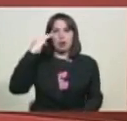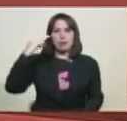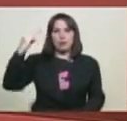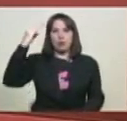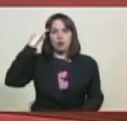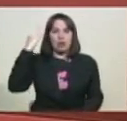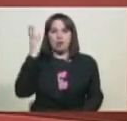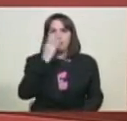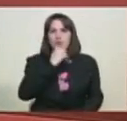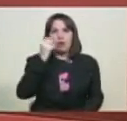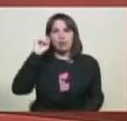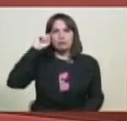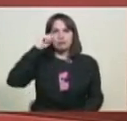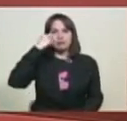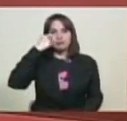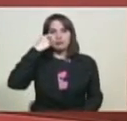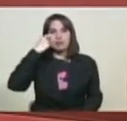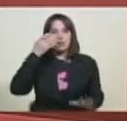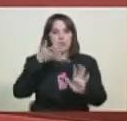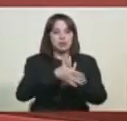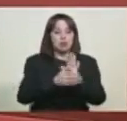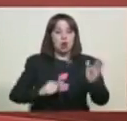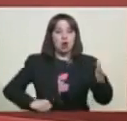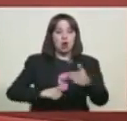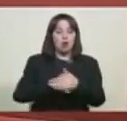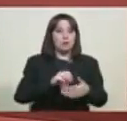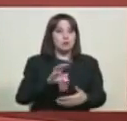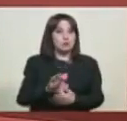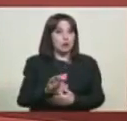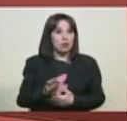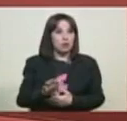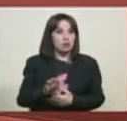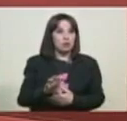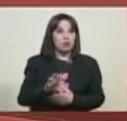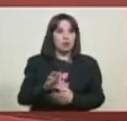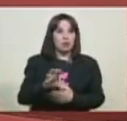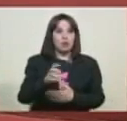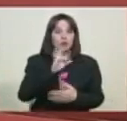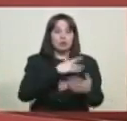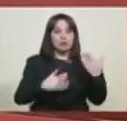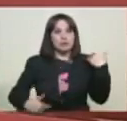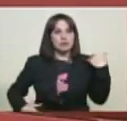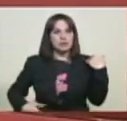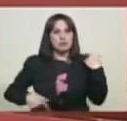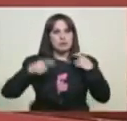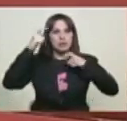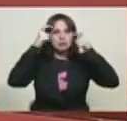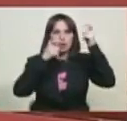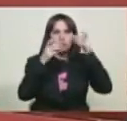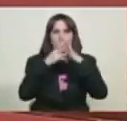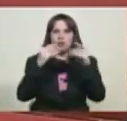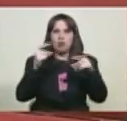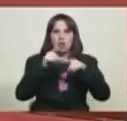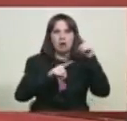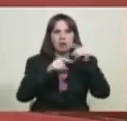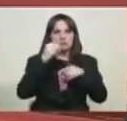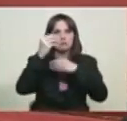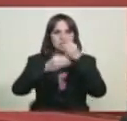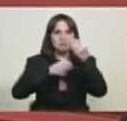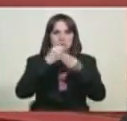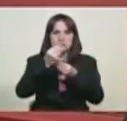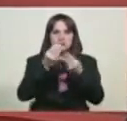memoria, de lo que fue el golpe de Estado contra el comandante Chávez y toda la conspiración y